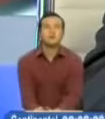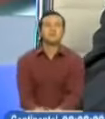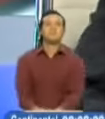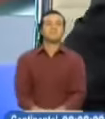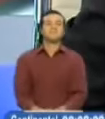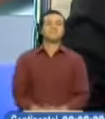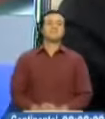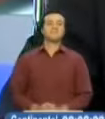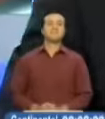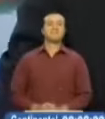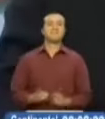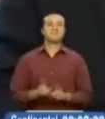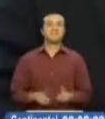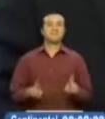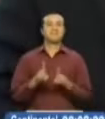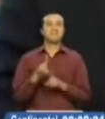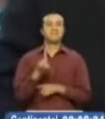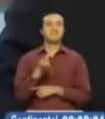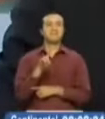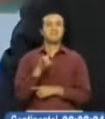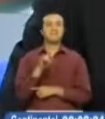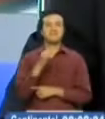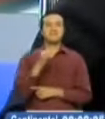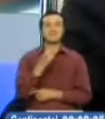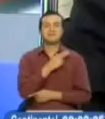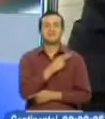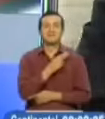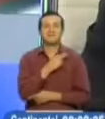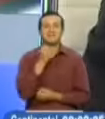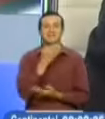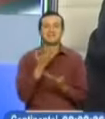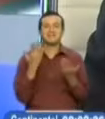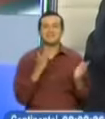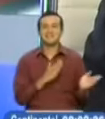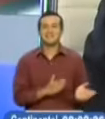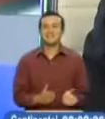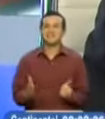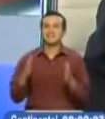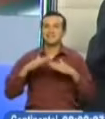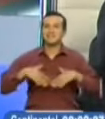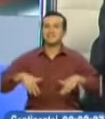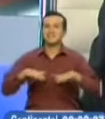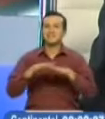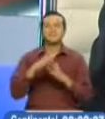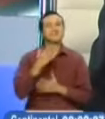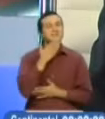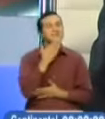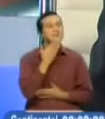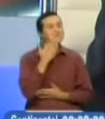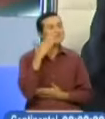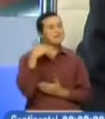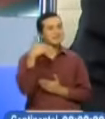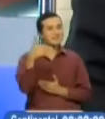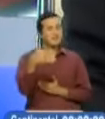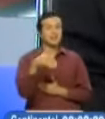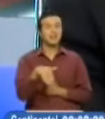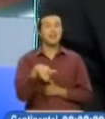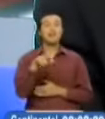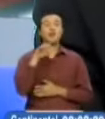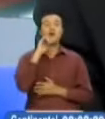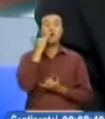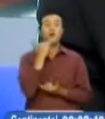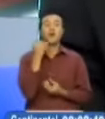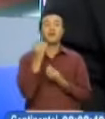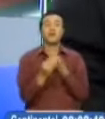David Chávez, analista político, catedrático, universitario, se encuentra con nosotros. ¿Qué nos espera a partir del día de